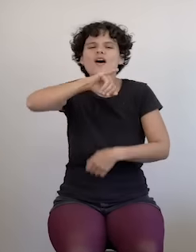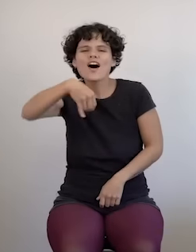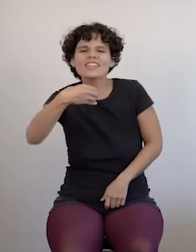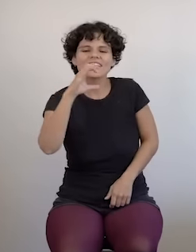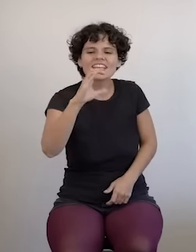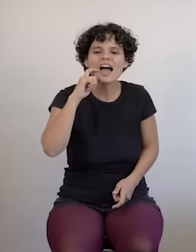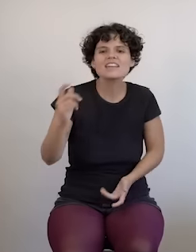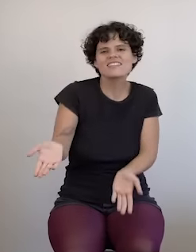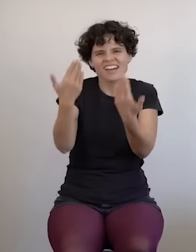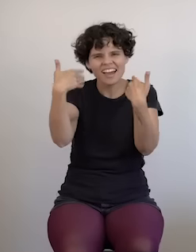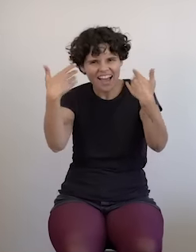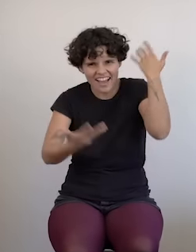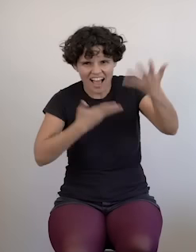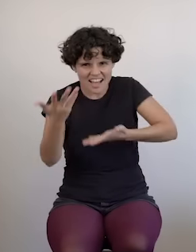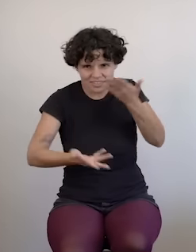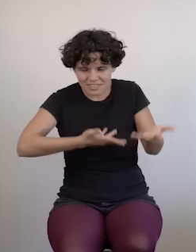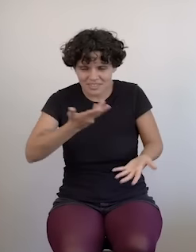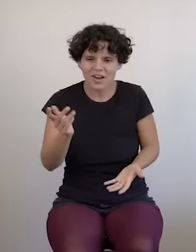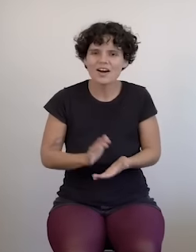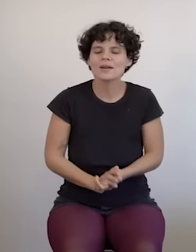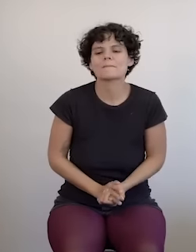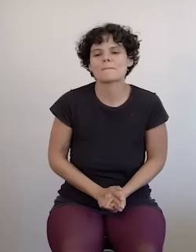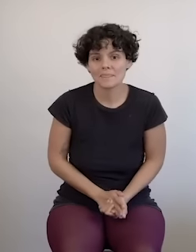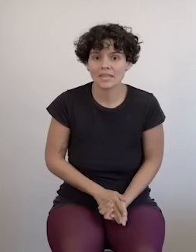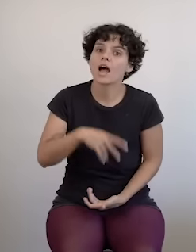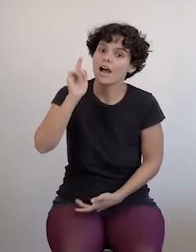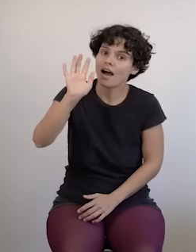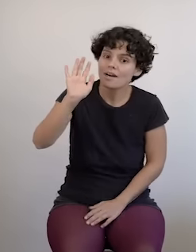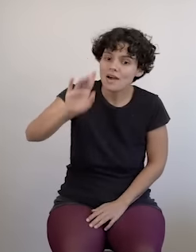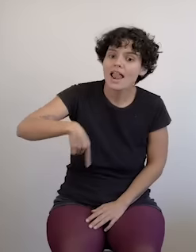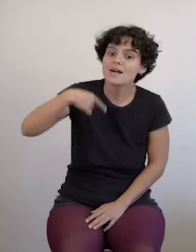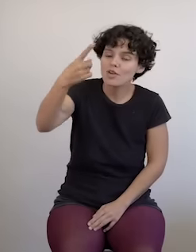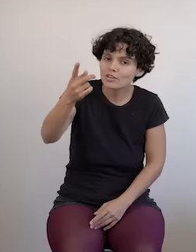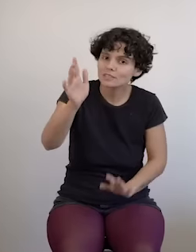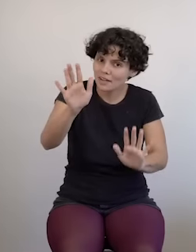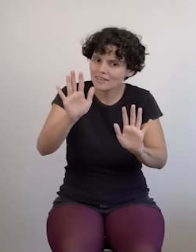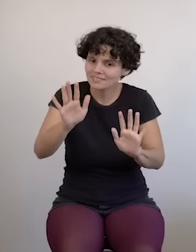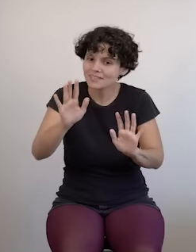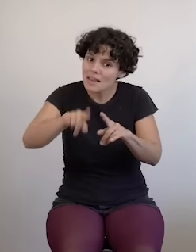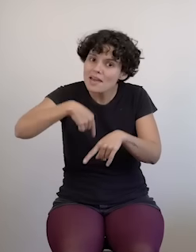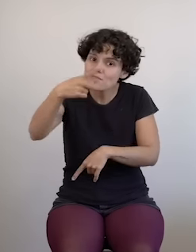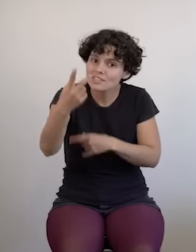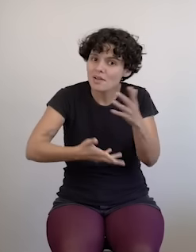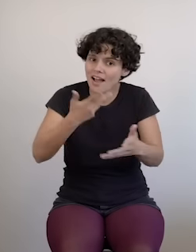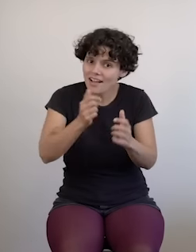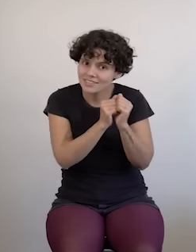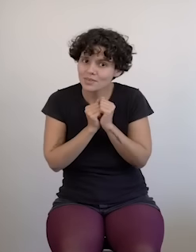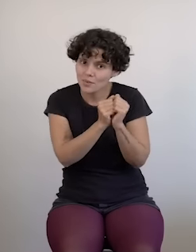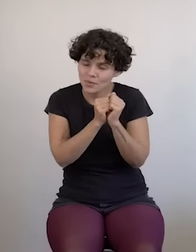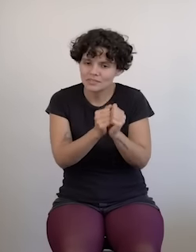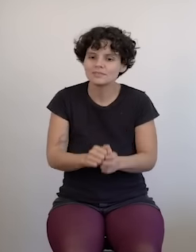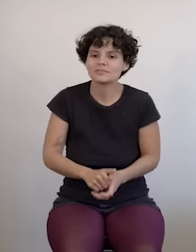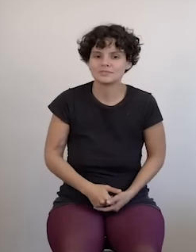¡Mátate! ¡Tírame la pista! Ahora, la próxima, estamos todos agarrándola ahí. Me la sé, weón, ¿viste?